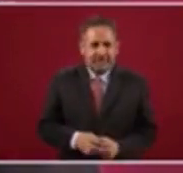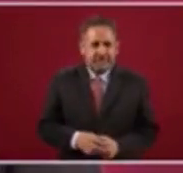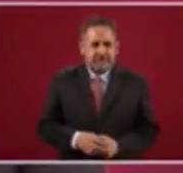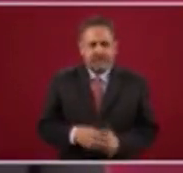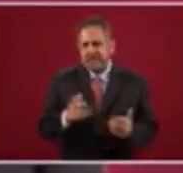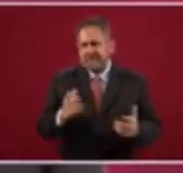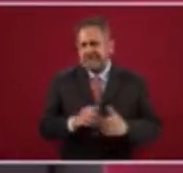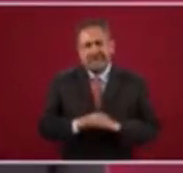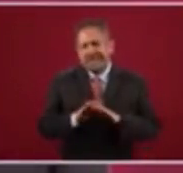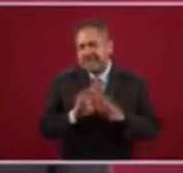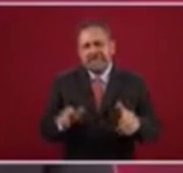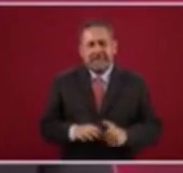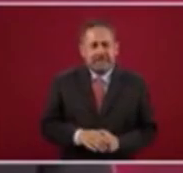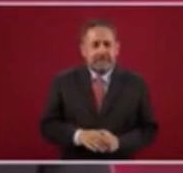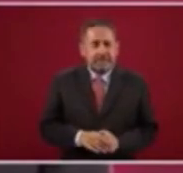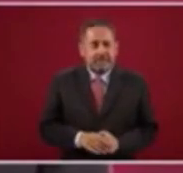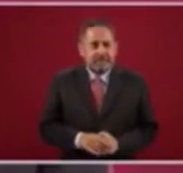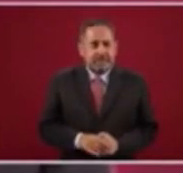Entonces ya